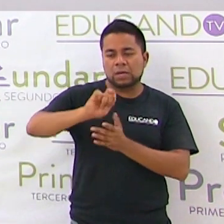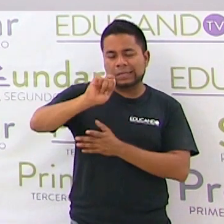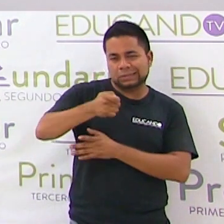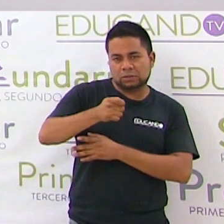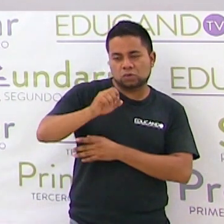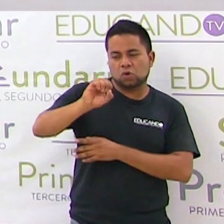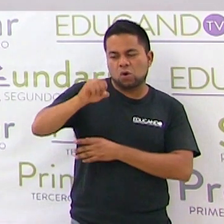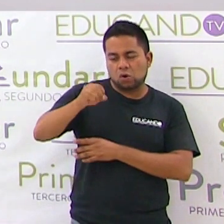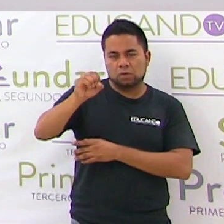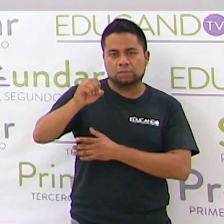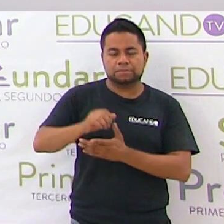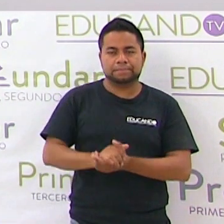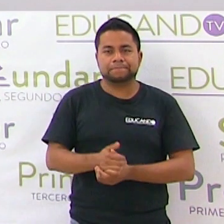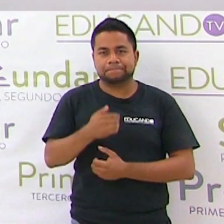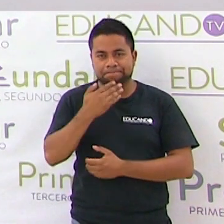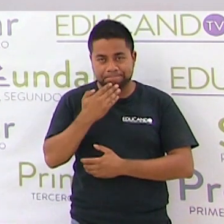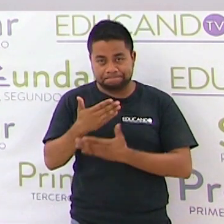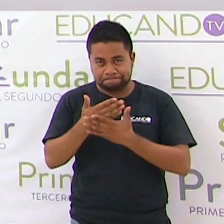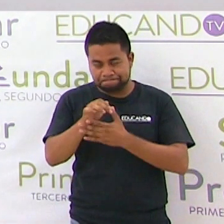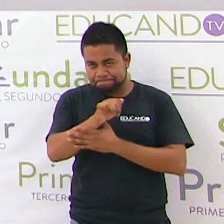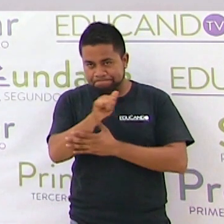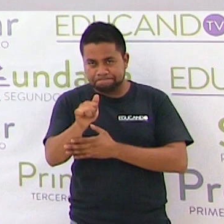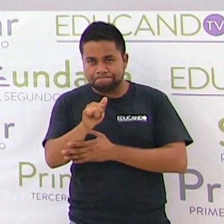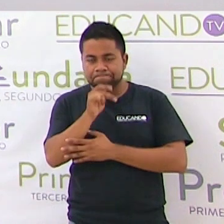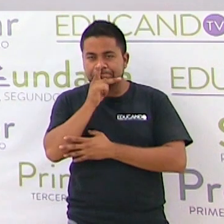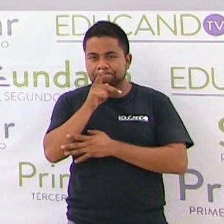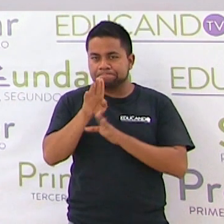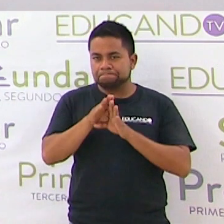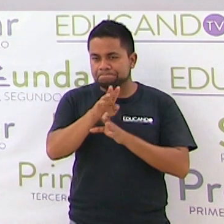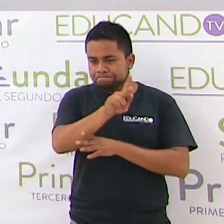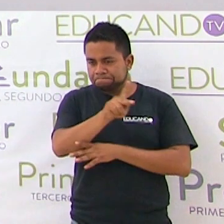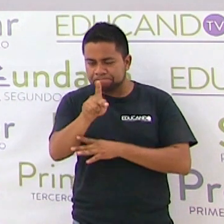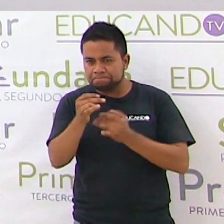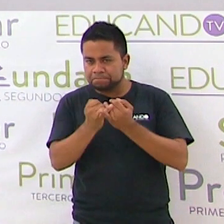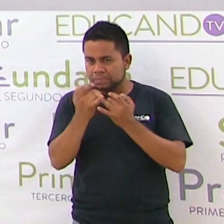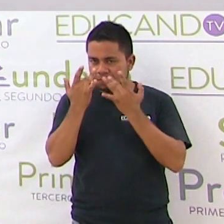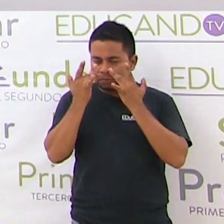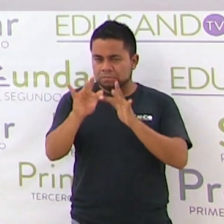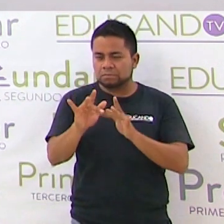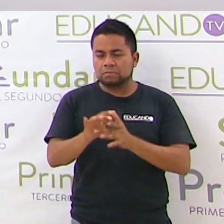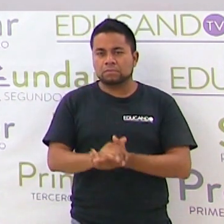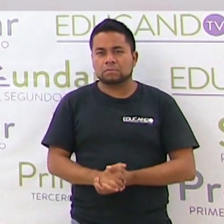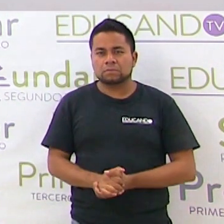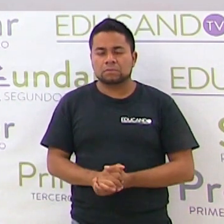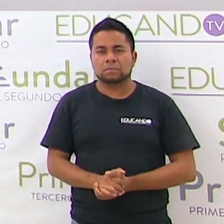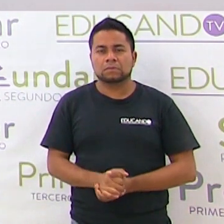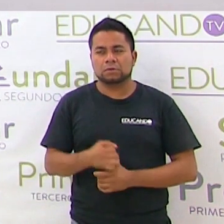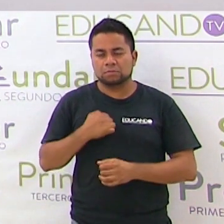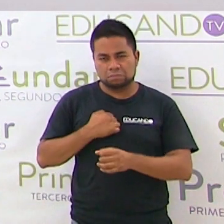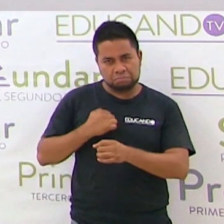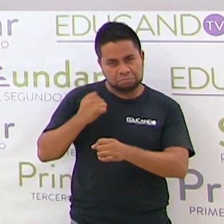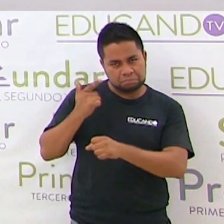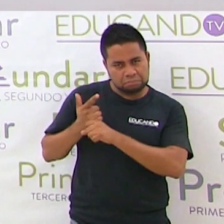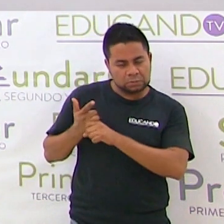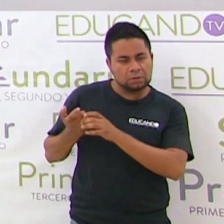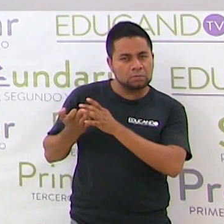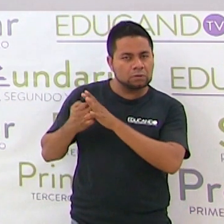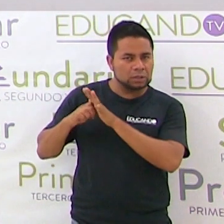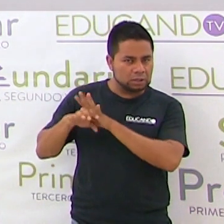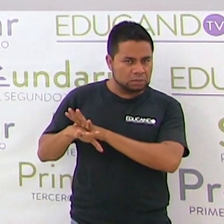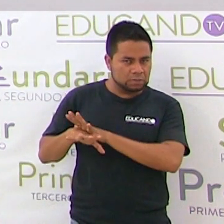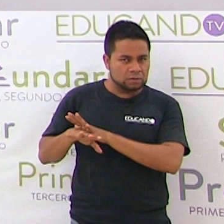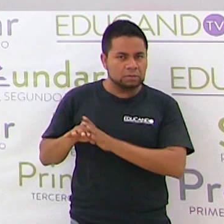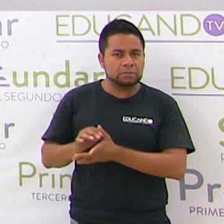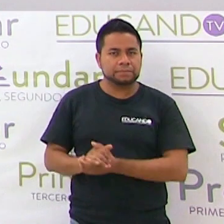Ahora vamos a buscar otra que se parezca a renunció, ¿qué les parece? Yo encontré, por ejemplo,